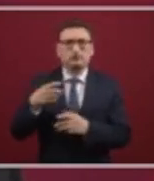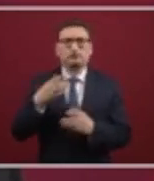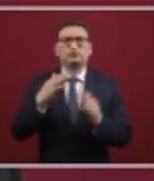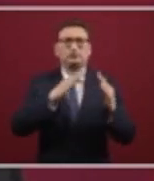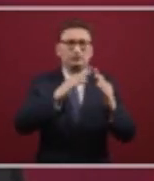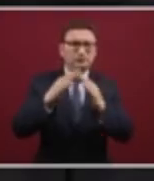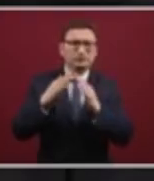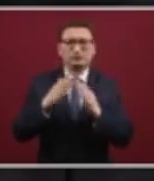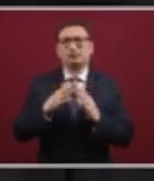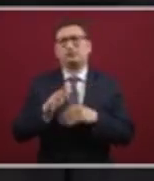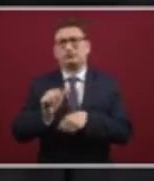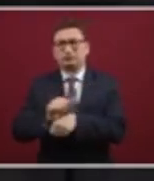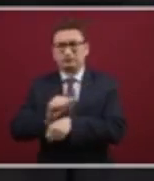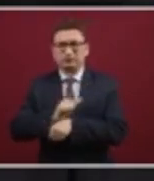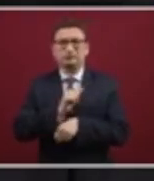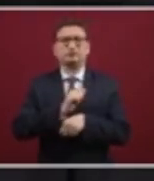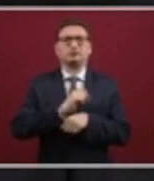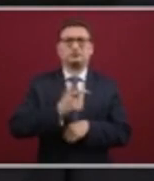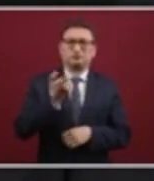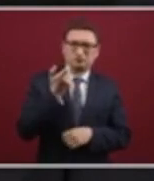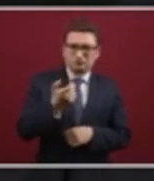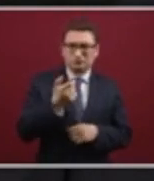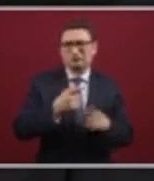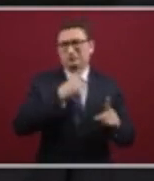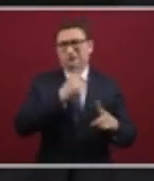residencias, vehículos, dinero,